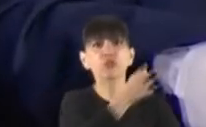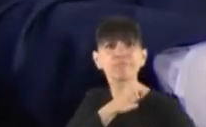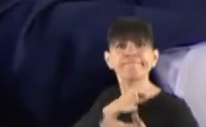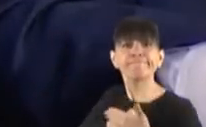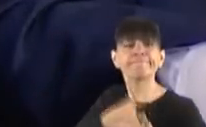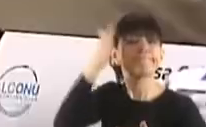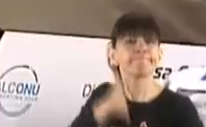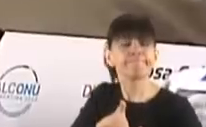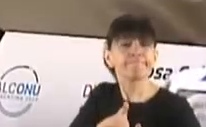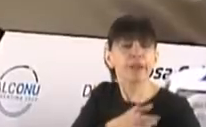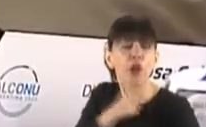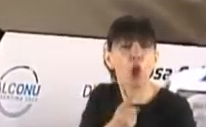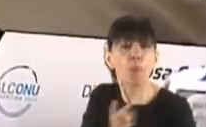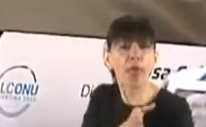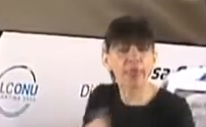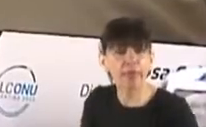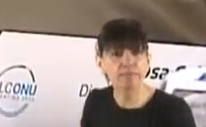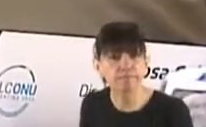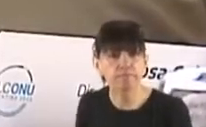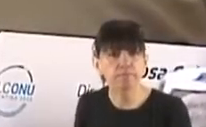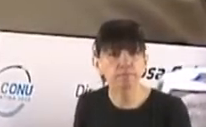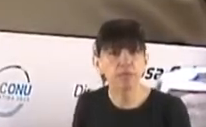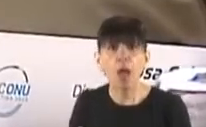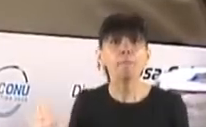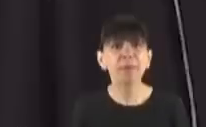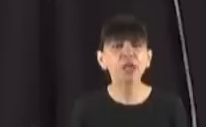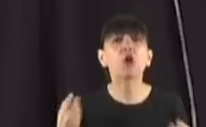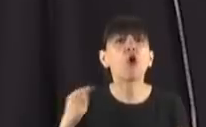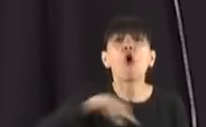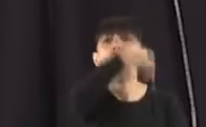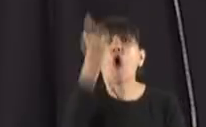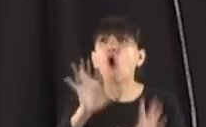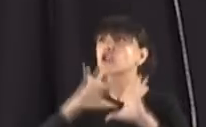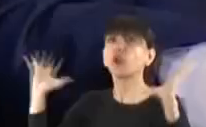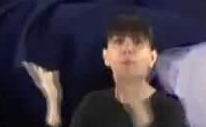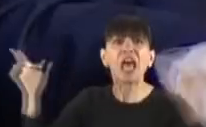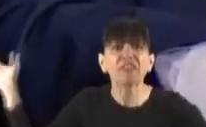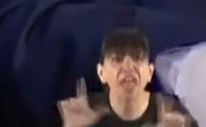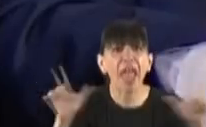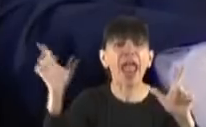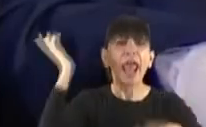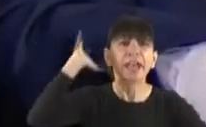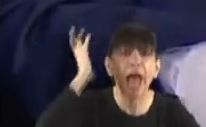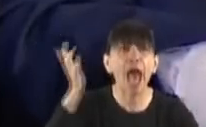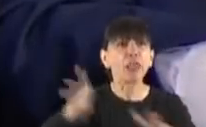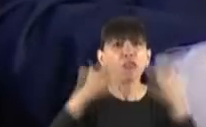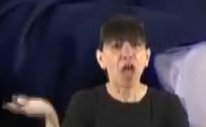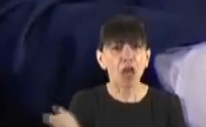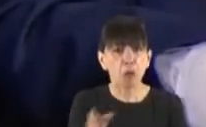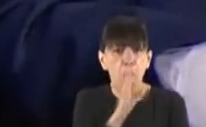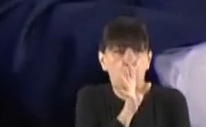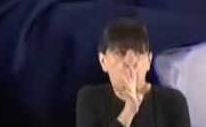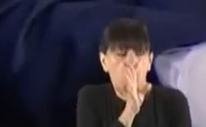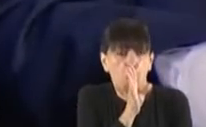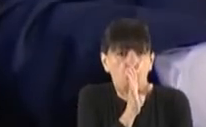Y sin embargo, no hay reacción. Hay silencio. No está eso en los medios, pero eso ocurre. Y puse ese